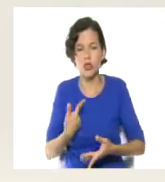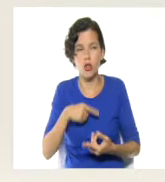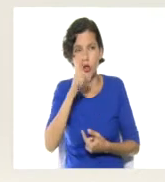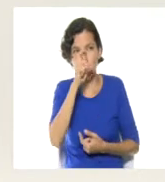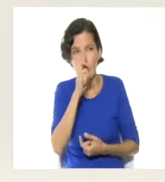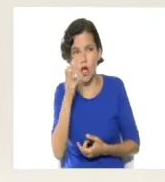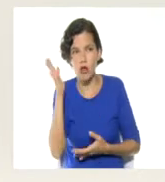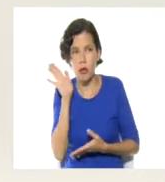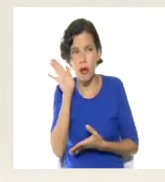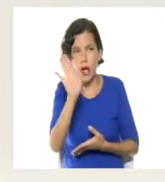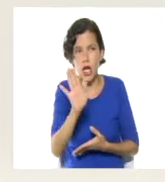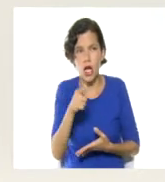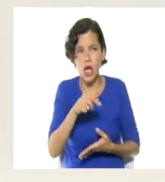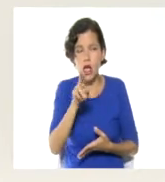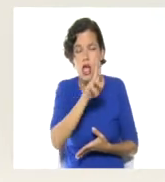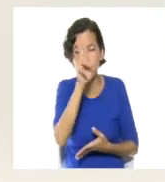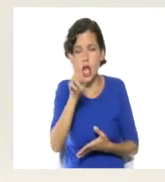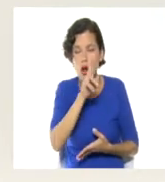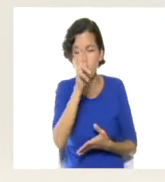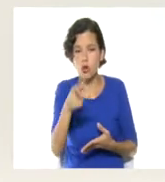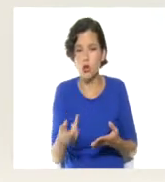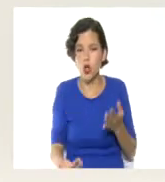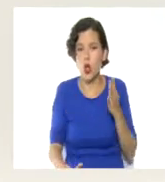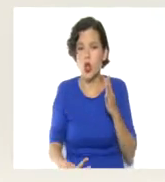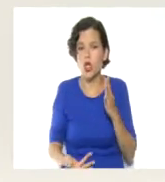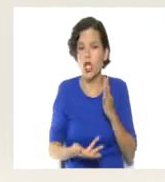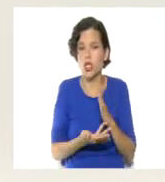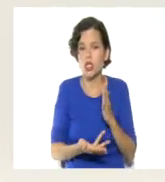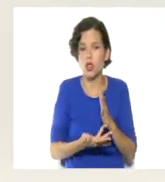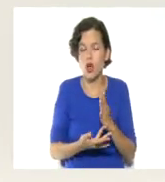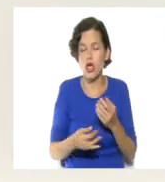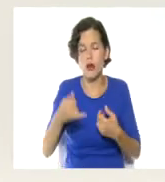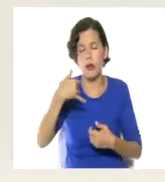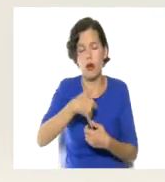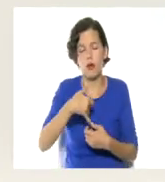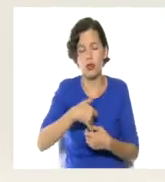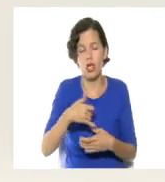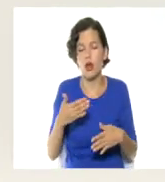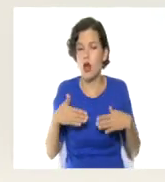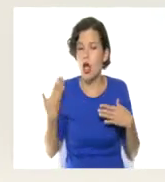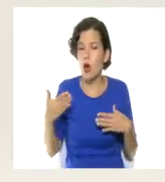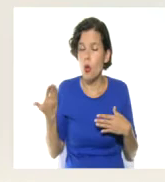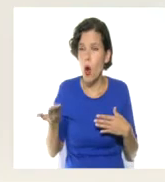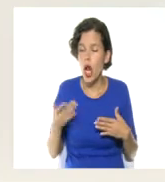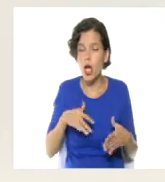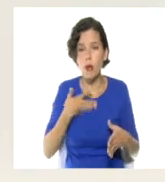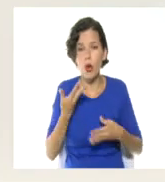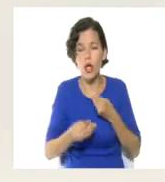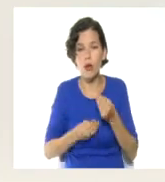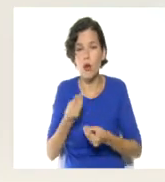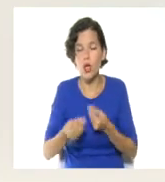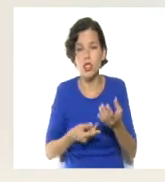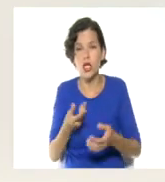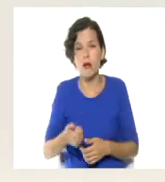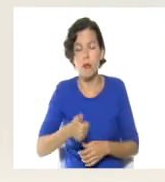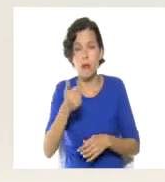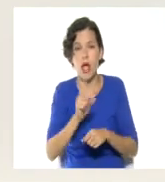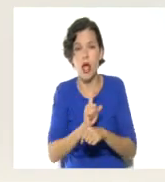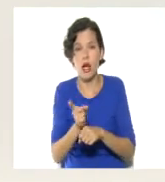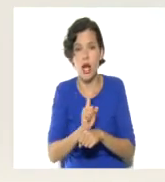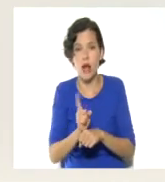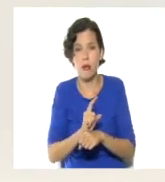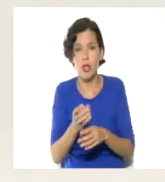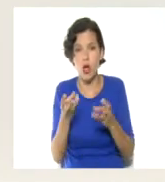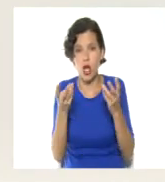unos años el uso de unas máquinas de votación con las cuales podemos hacer más rápido el